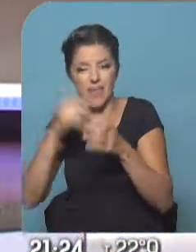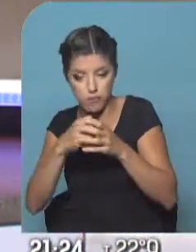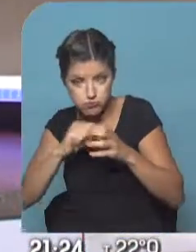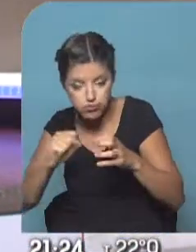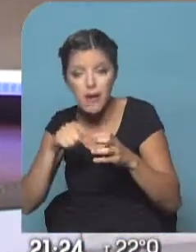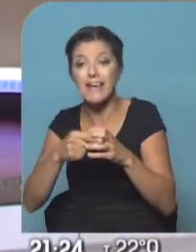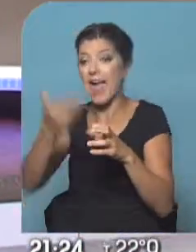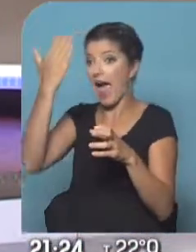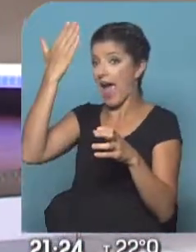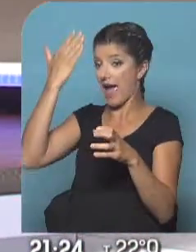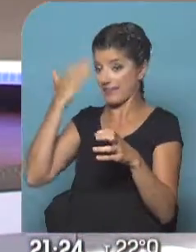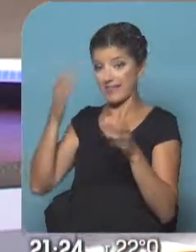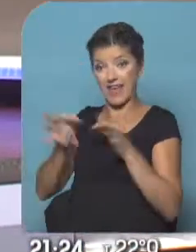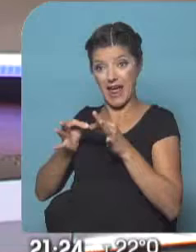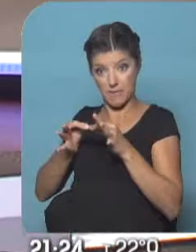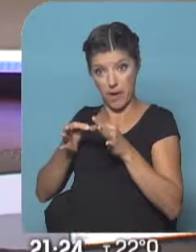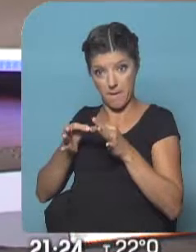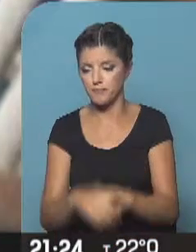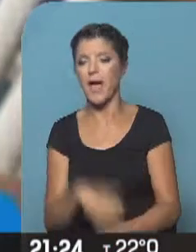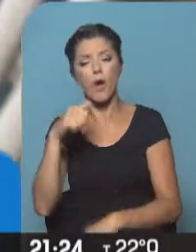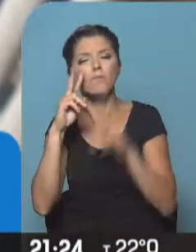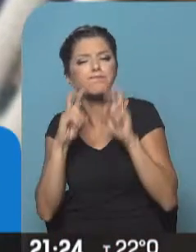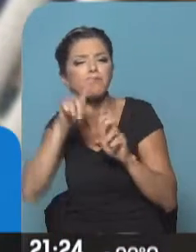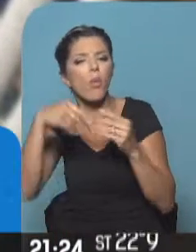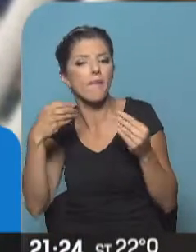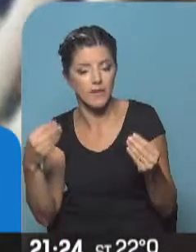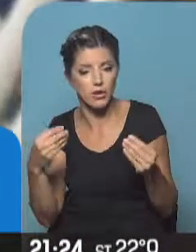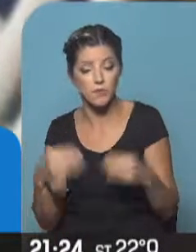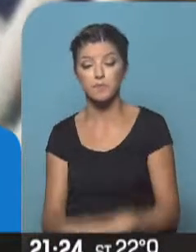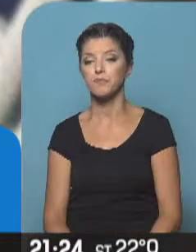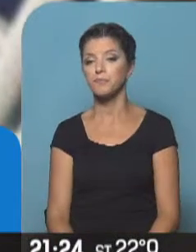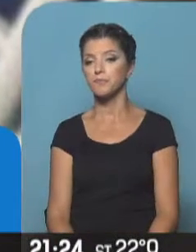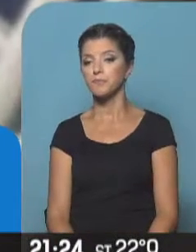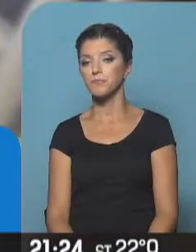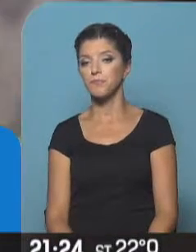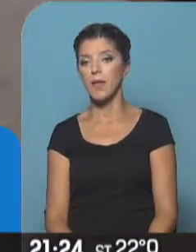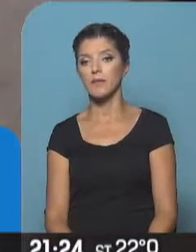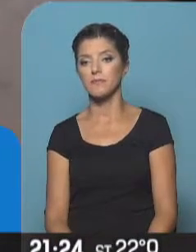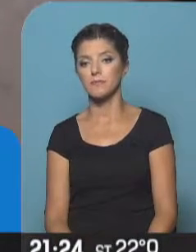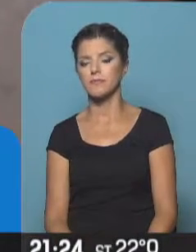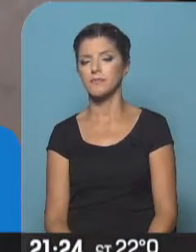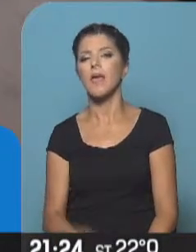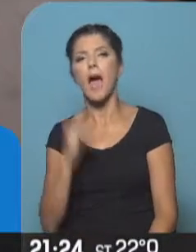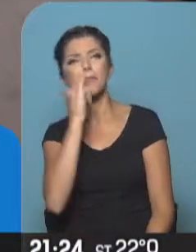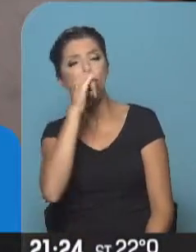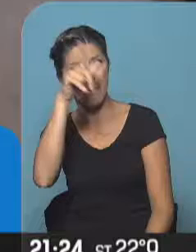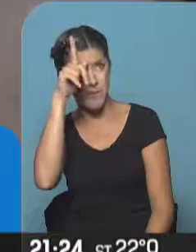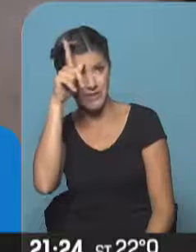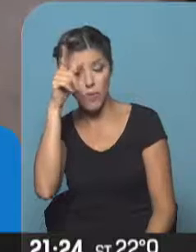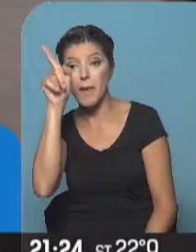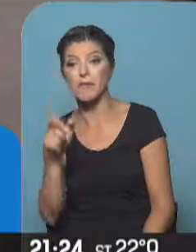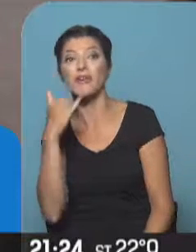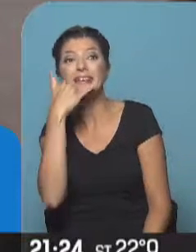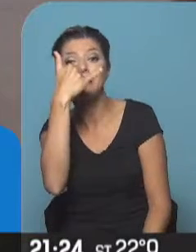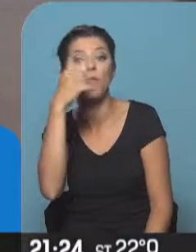especialistas tuvieron que detonar la en un lugar aislado sabio fue alertada de la existencia de este artefacto por un llamado anónimo al